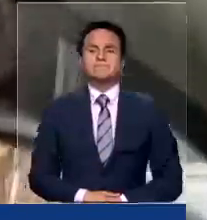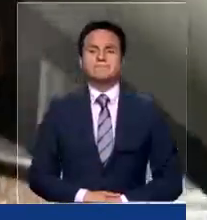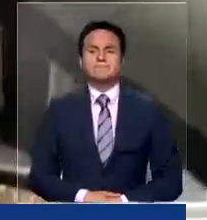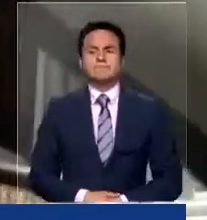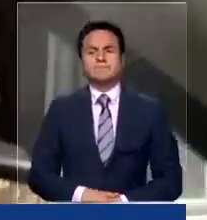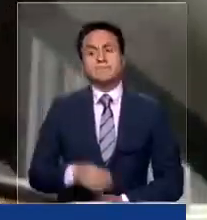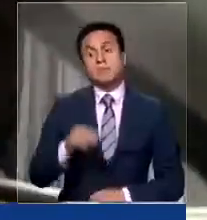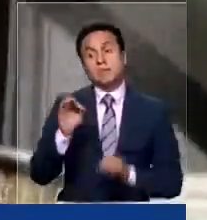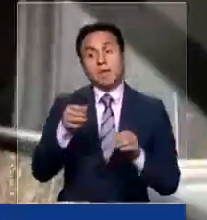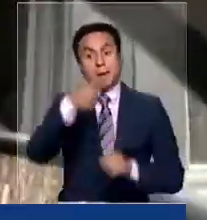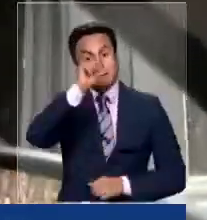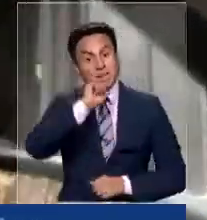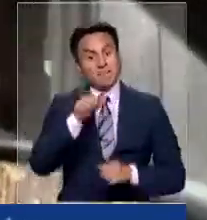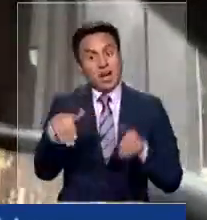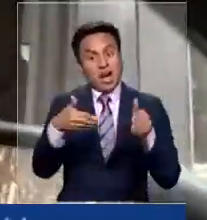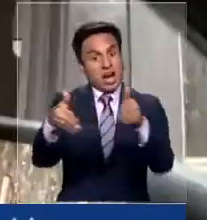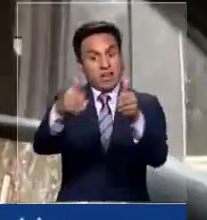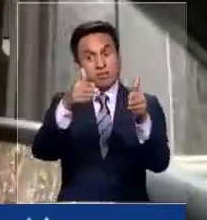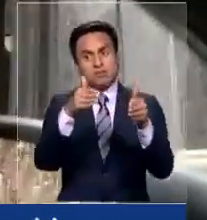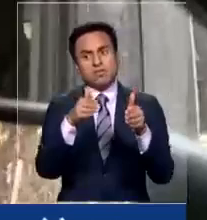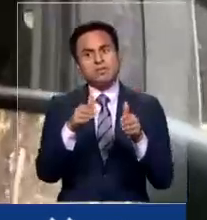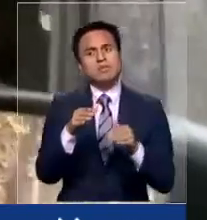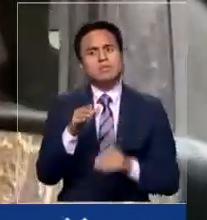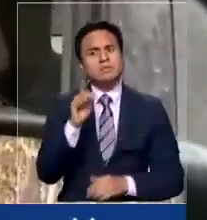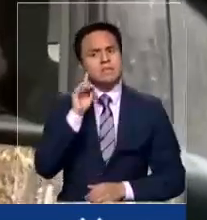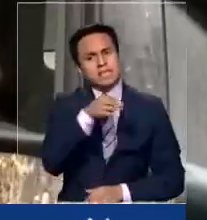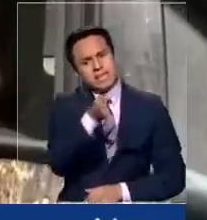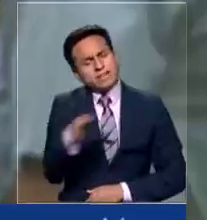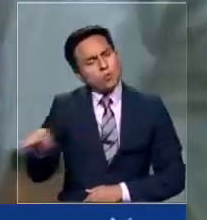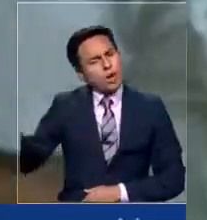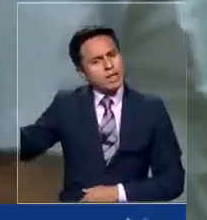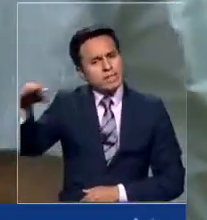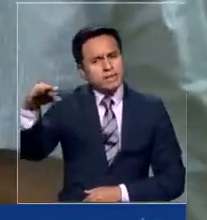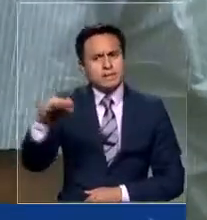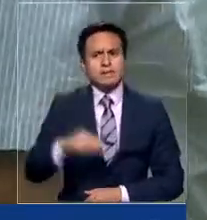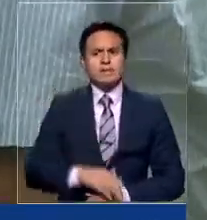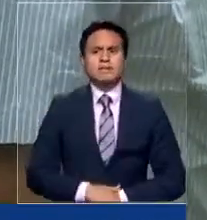y tan solo caminos privados que tienen a la onda de darse vuelta